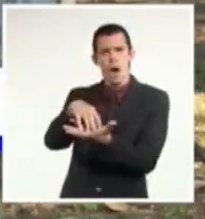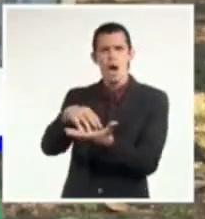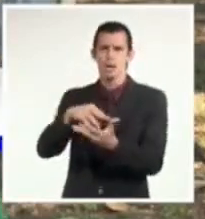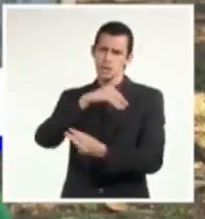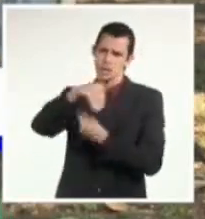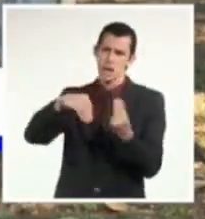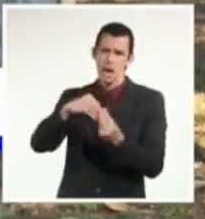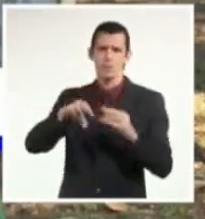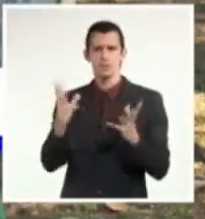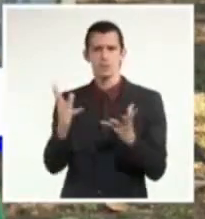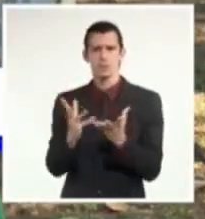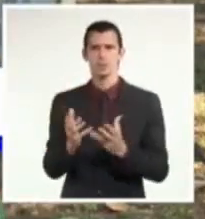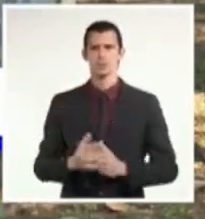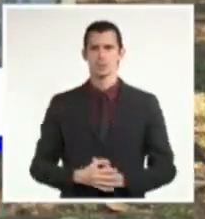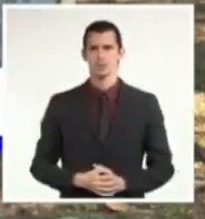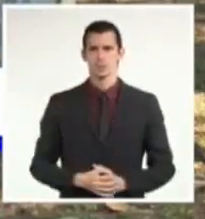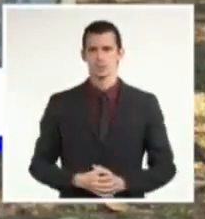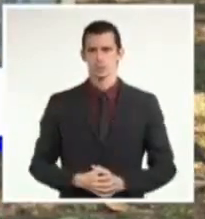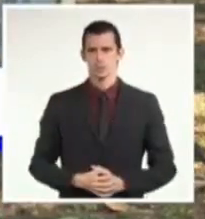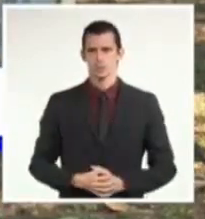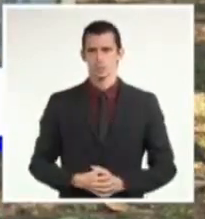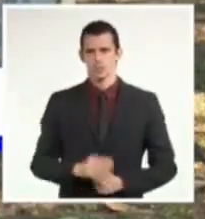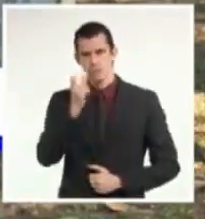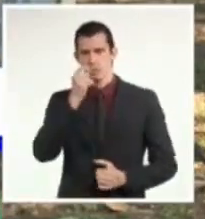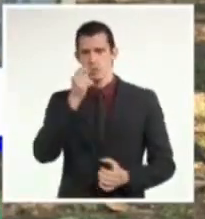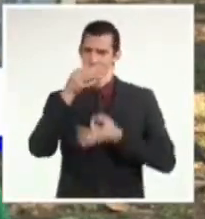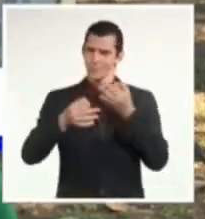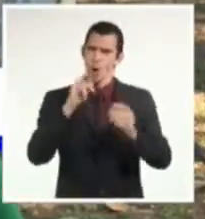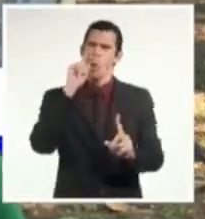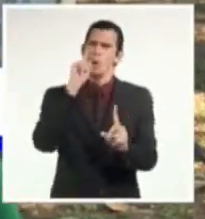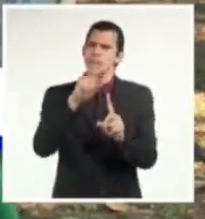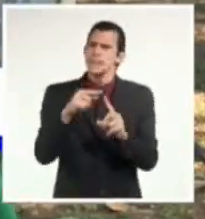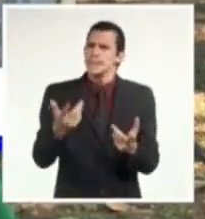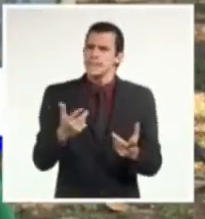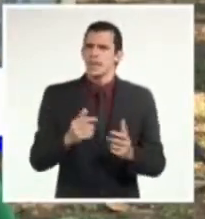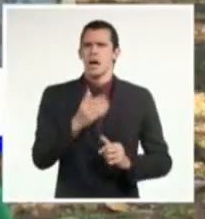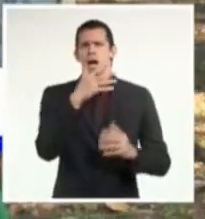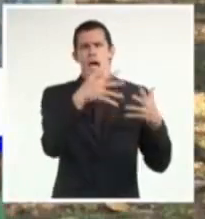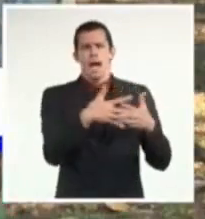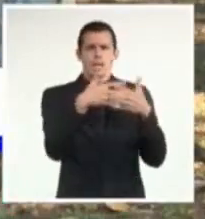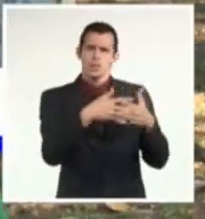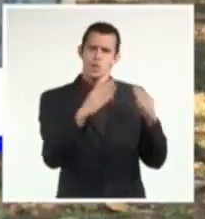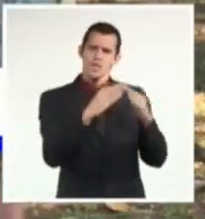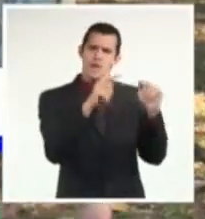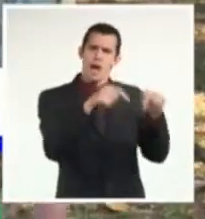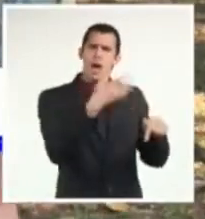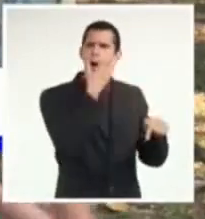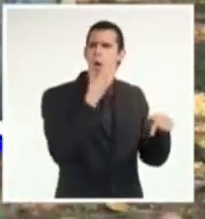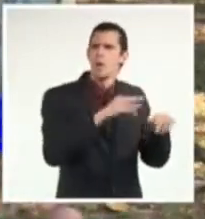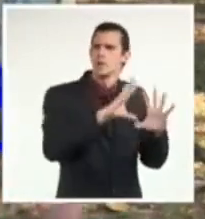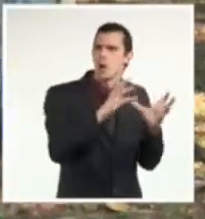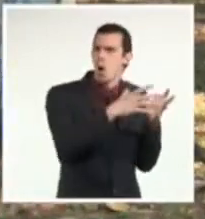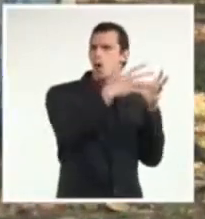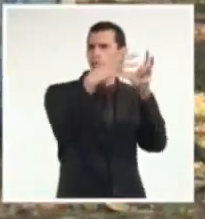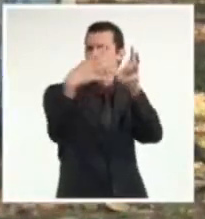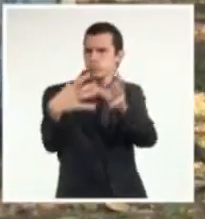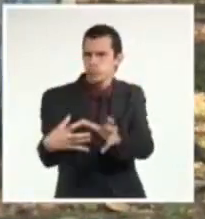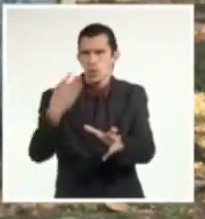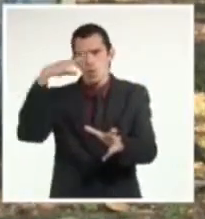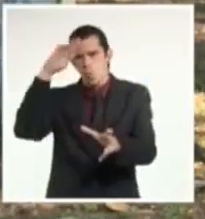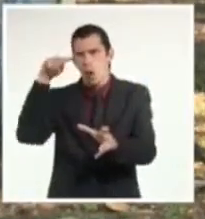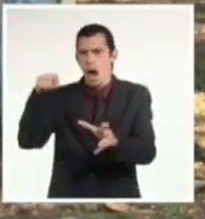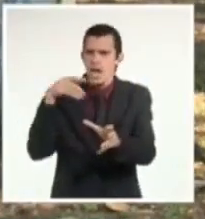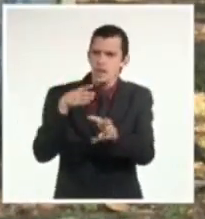actividad ha sido acercarnos, ¿no?, los jóvenes de Estados Unidos y cubanos, para conocer, intercambiar experiencias